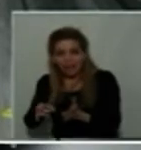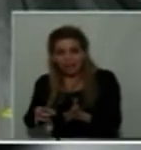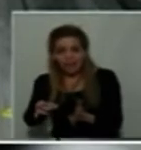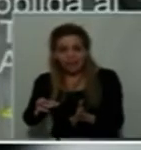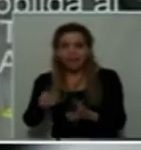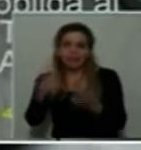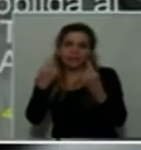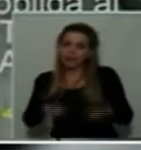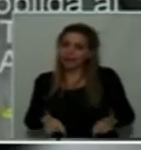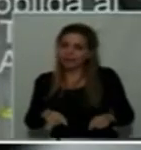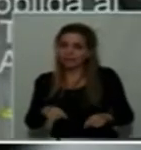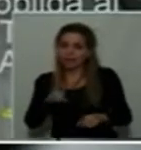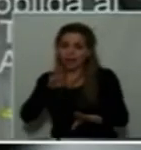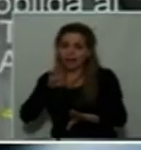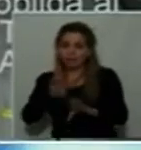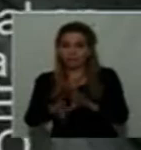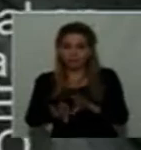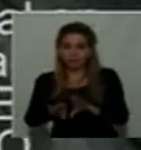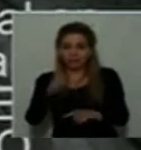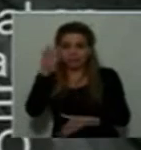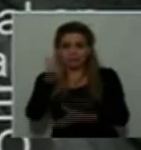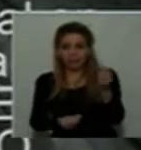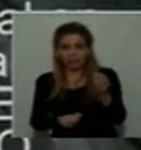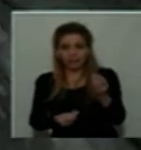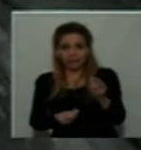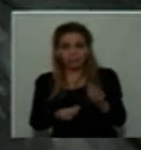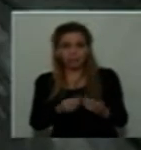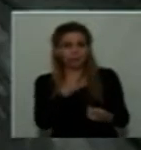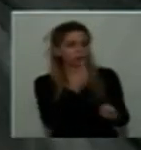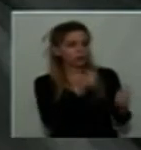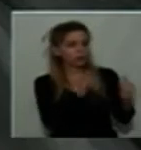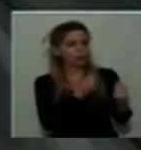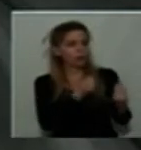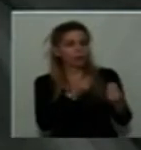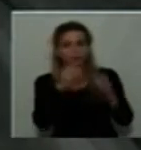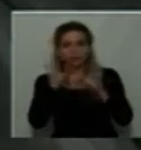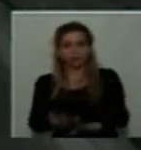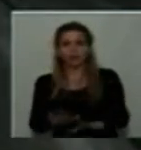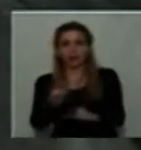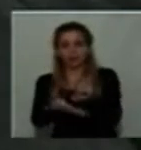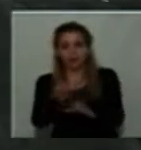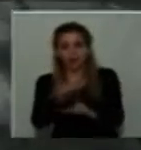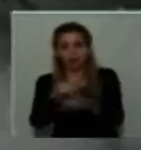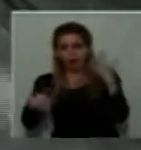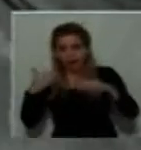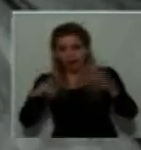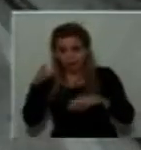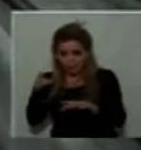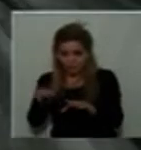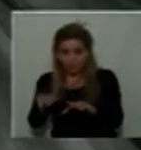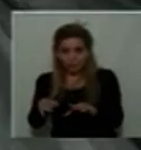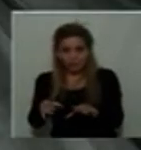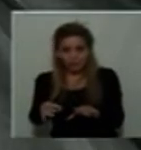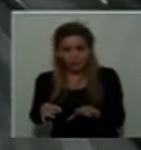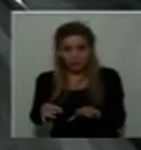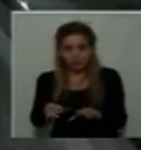bien el acelerador. Pero la otra posibilidad es que haya acelerado porque aceleró. ¿O vos crees que cuando chocalo a Juan B. Justo el tipo lo acelera y tiene que ir más despacio?